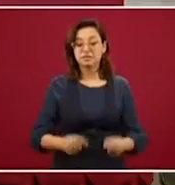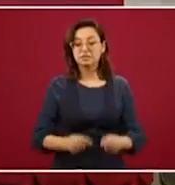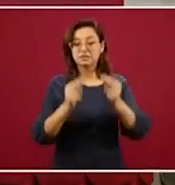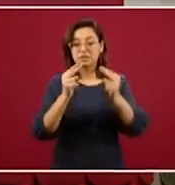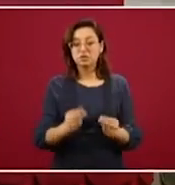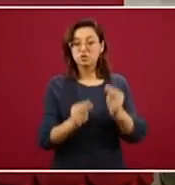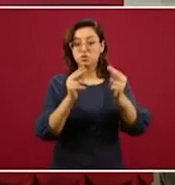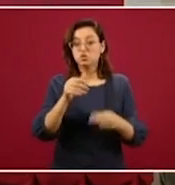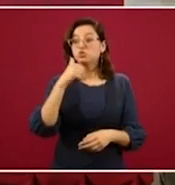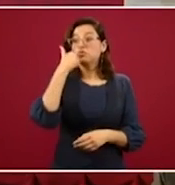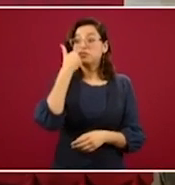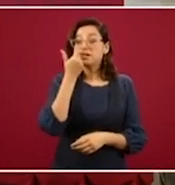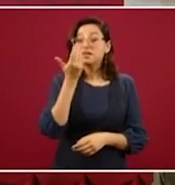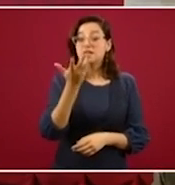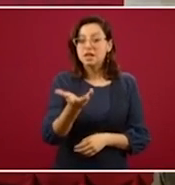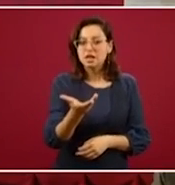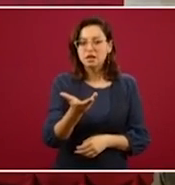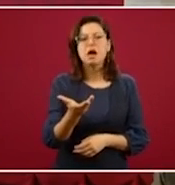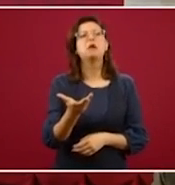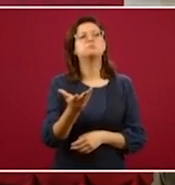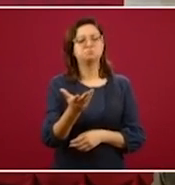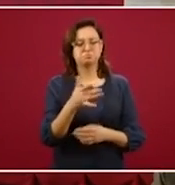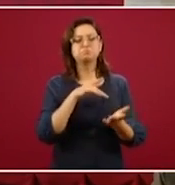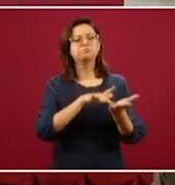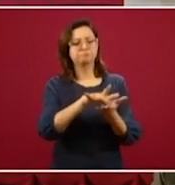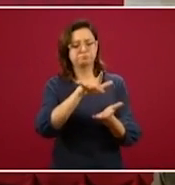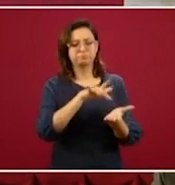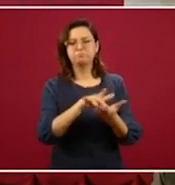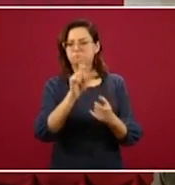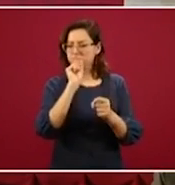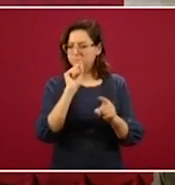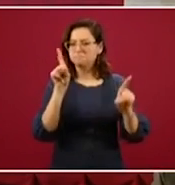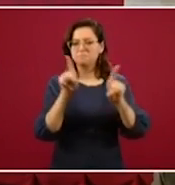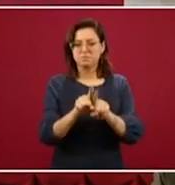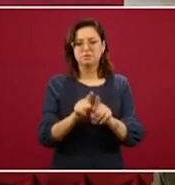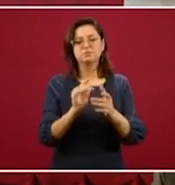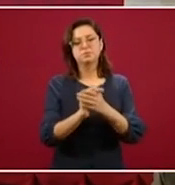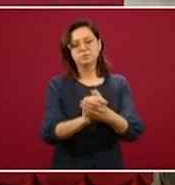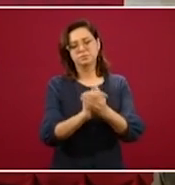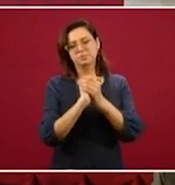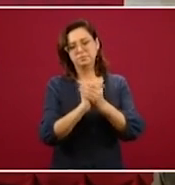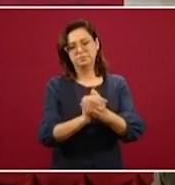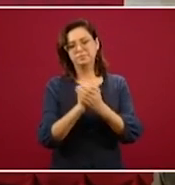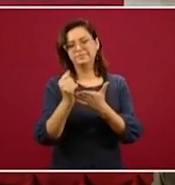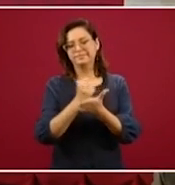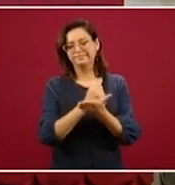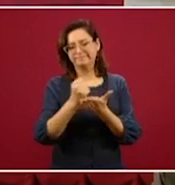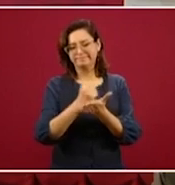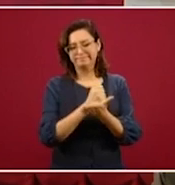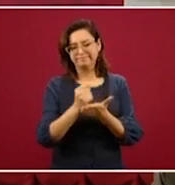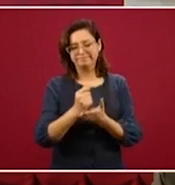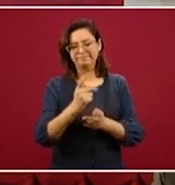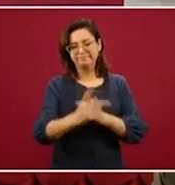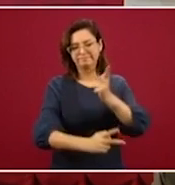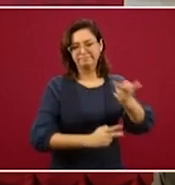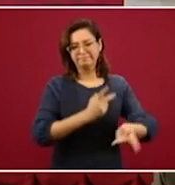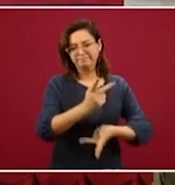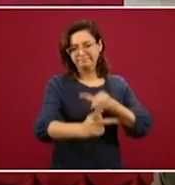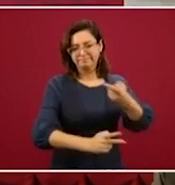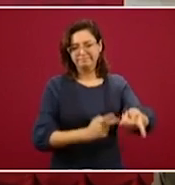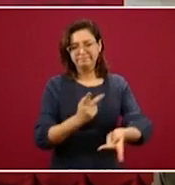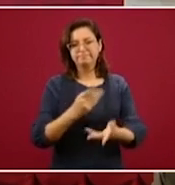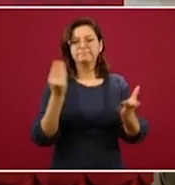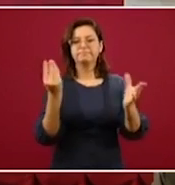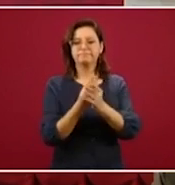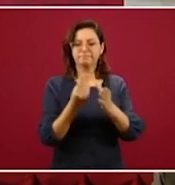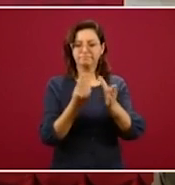negocio, los vamos a apoyar con un microcrédito y van a recibir su